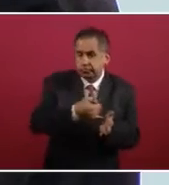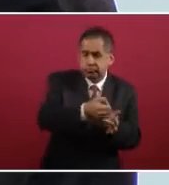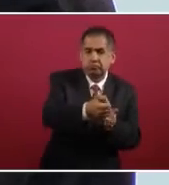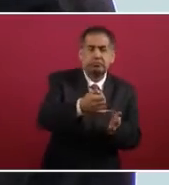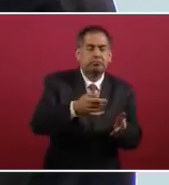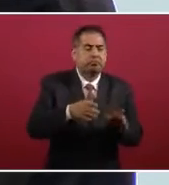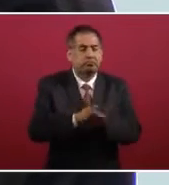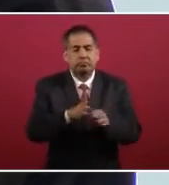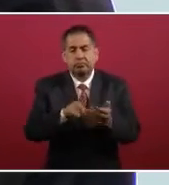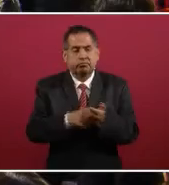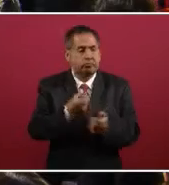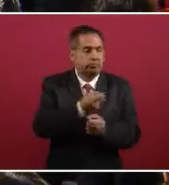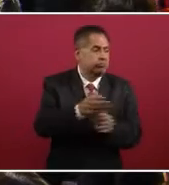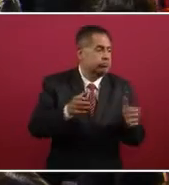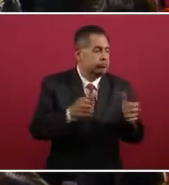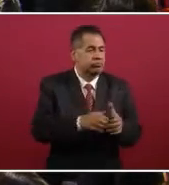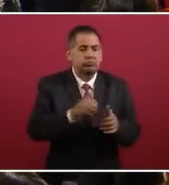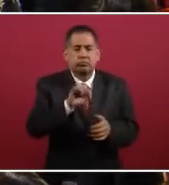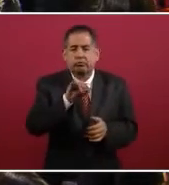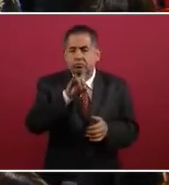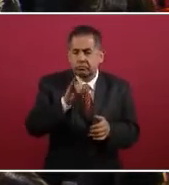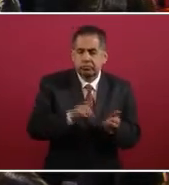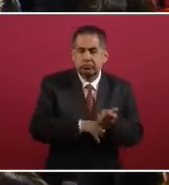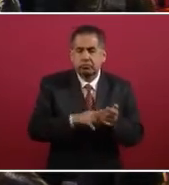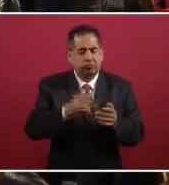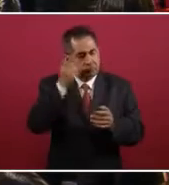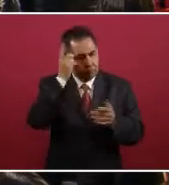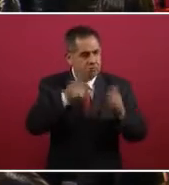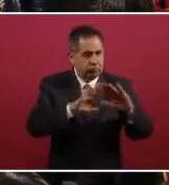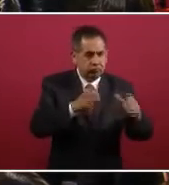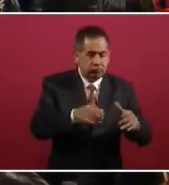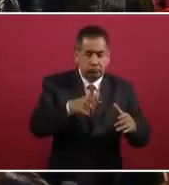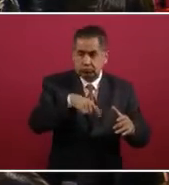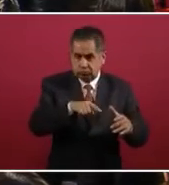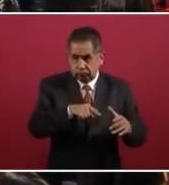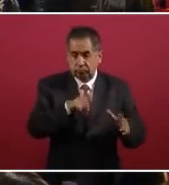ejidatarios, pequeños propietarios, comuneros, también ya